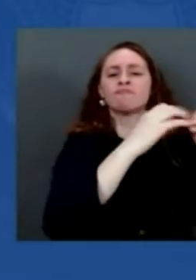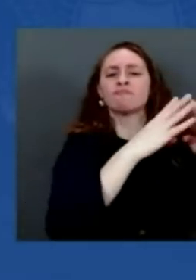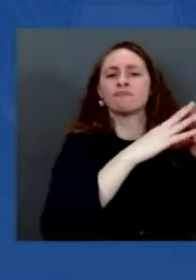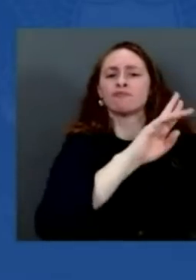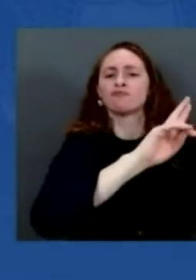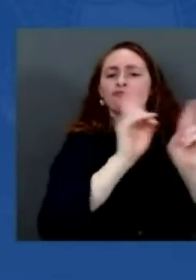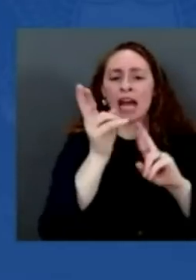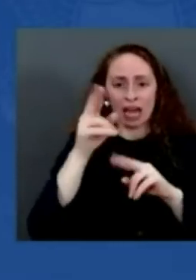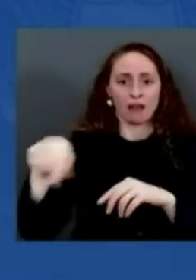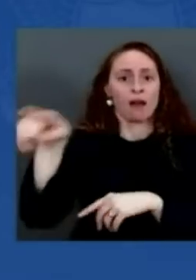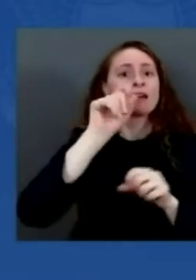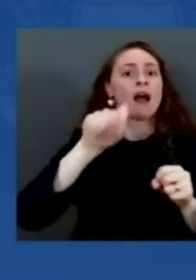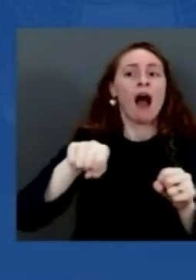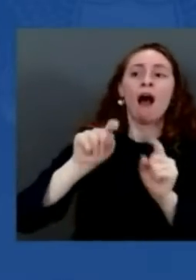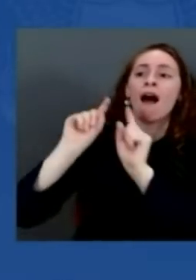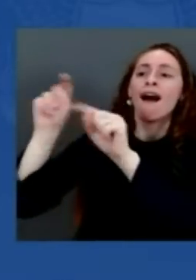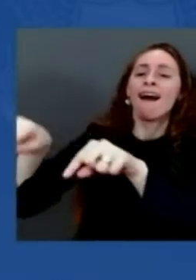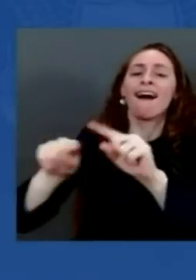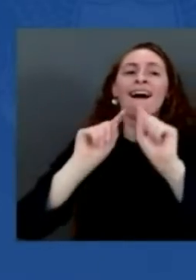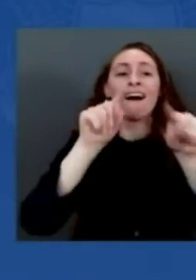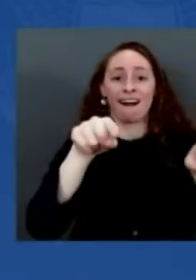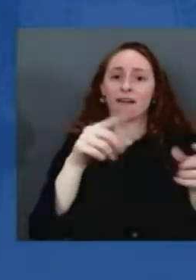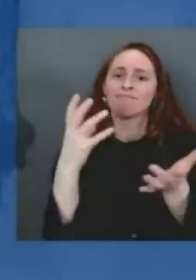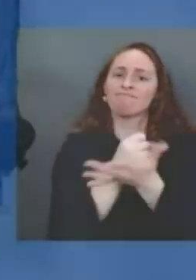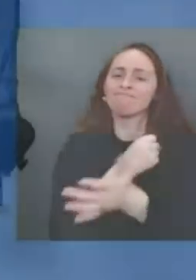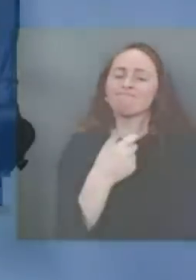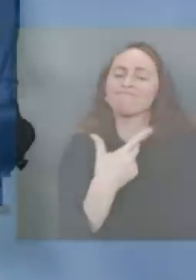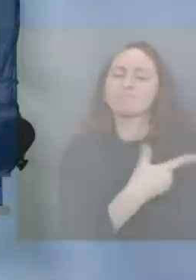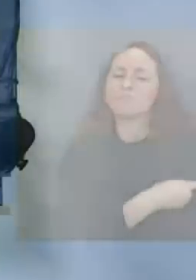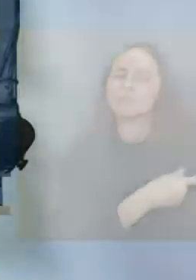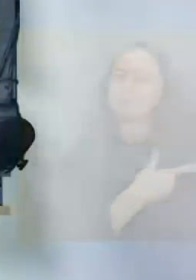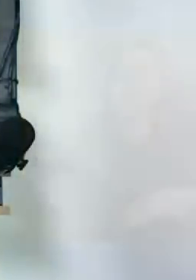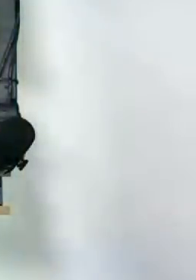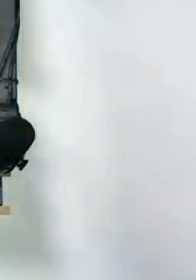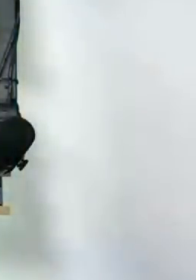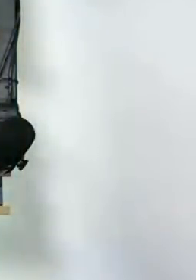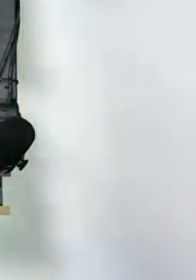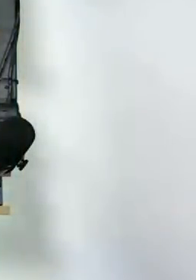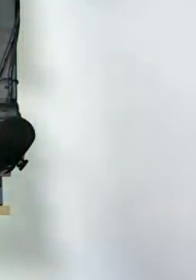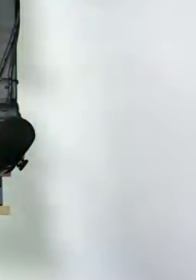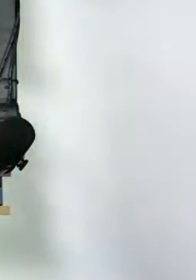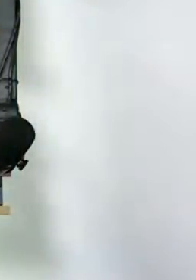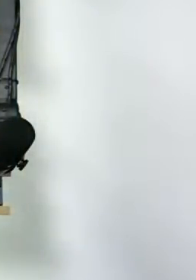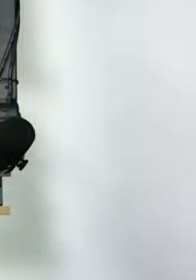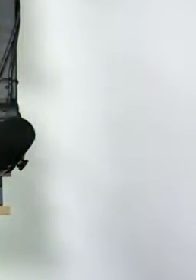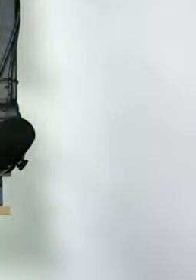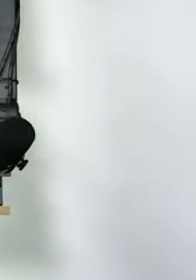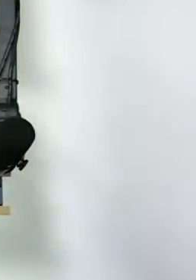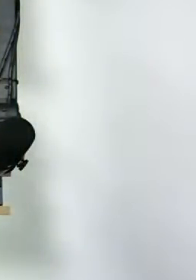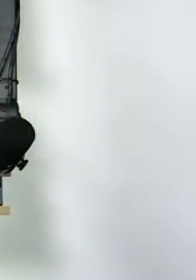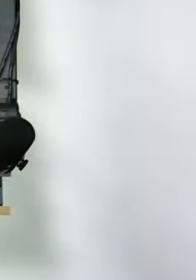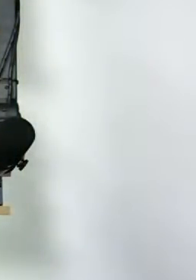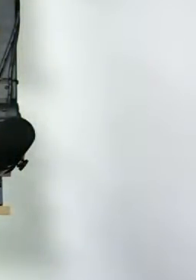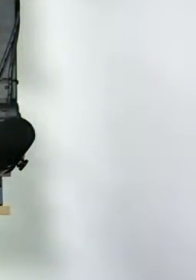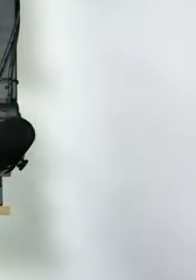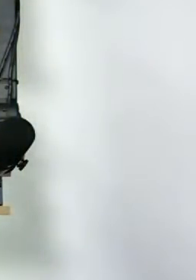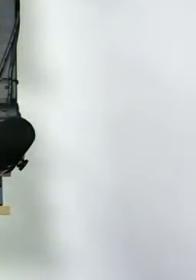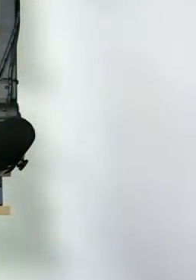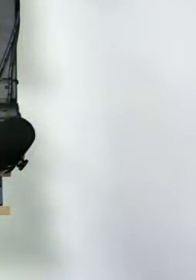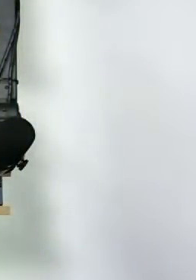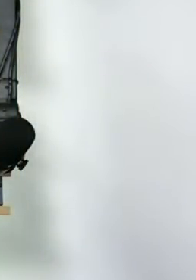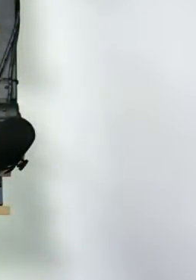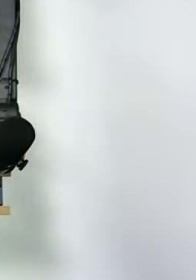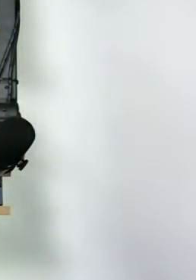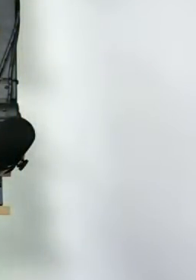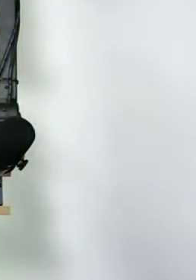adicional y como le decíamos en mientras otros países están ya anunciando sus restricciones y